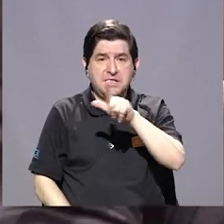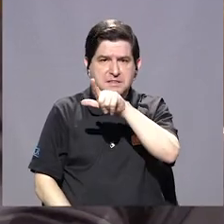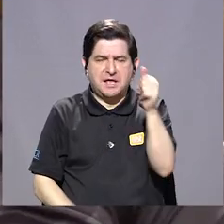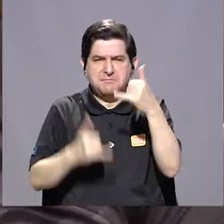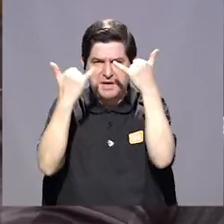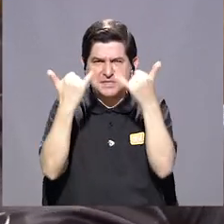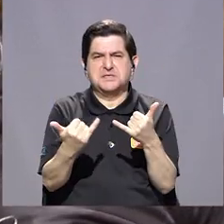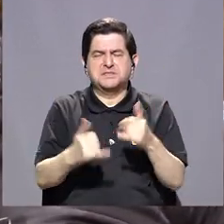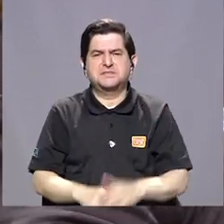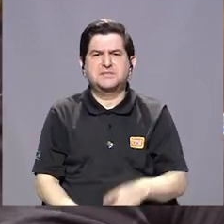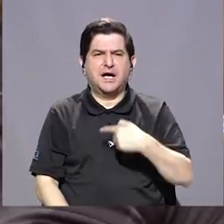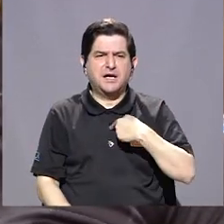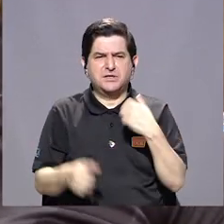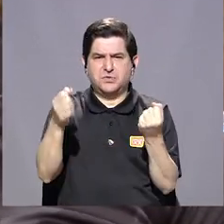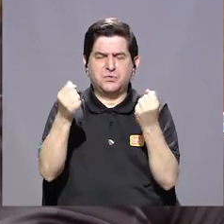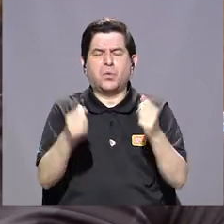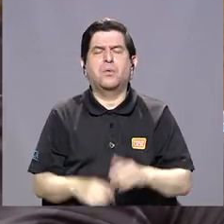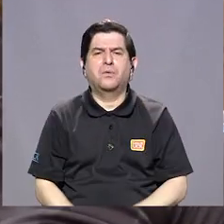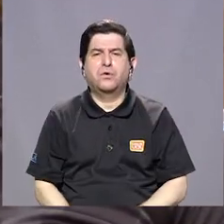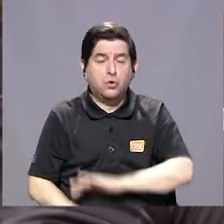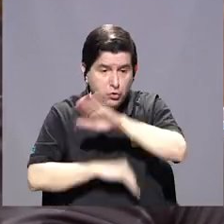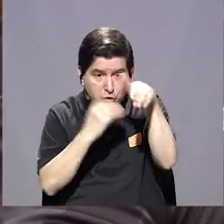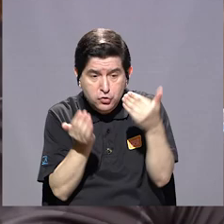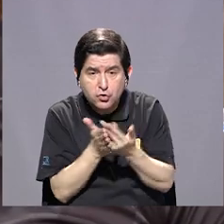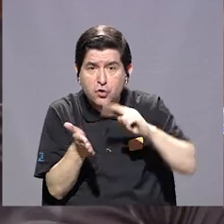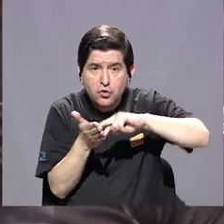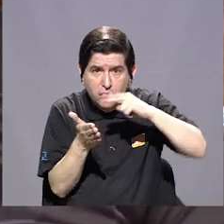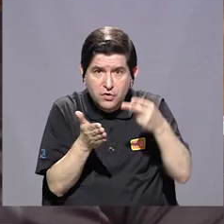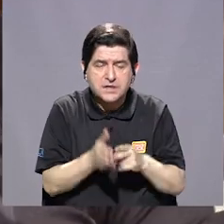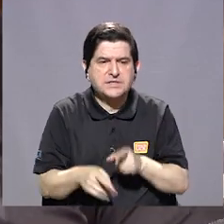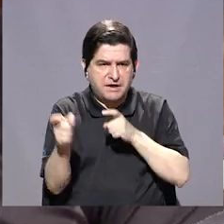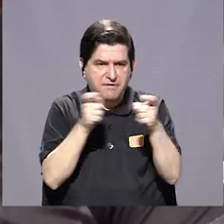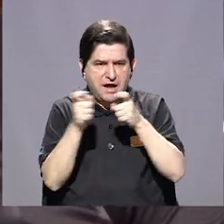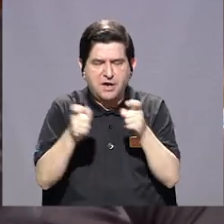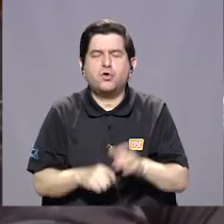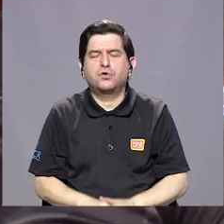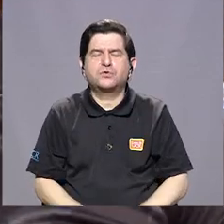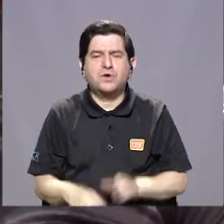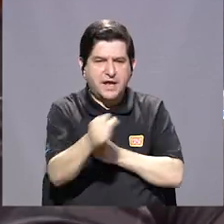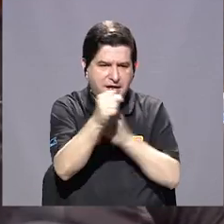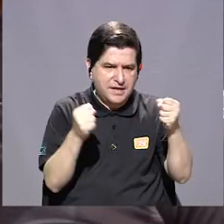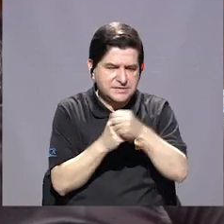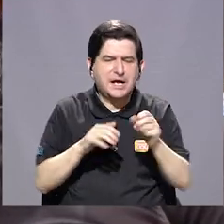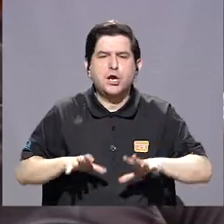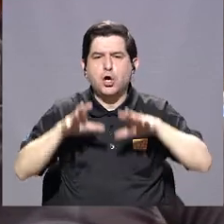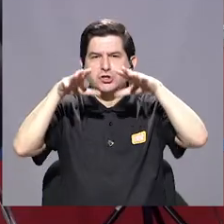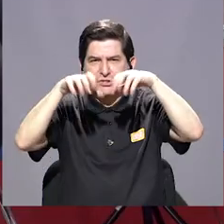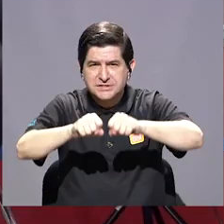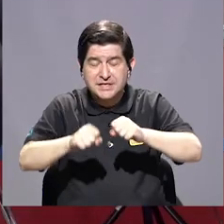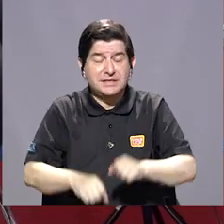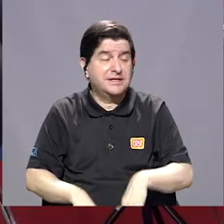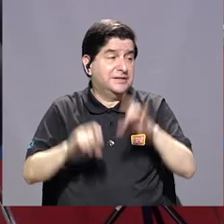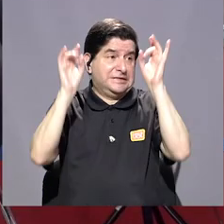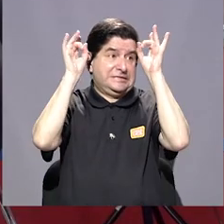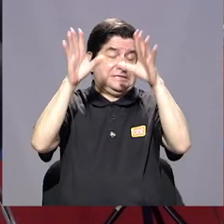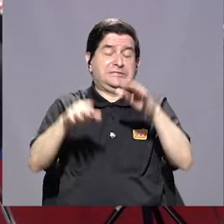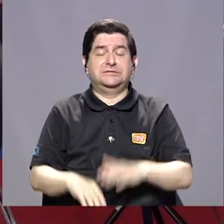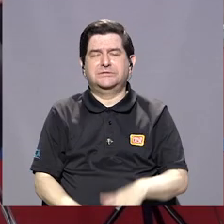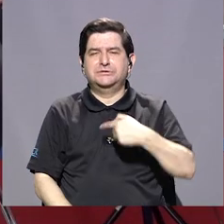podía manejar. Yo me encargué de todo lo que era el manejo del salón, las citas, Es que desastre, pobrecita,